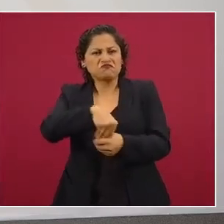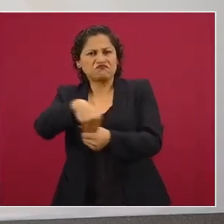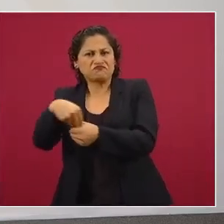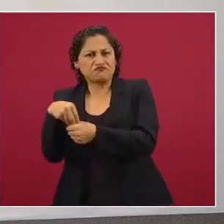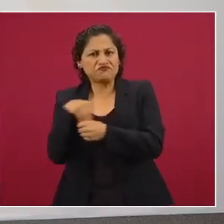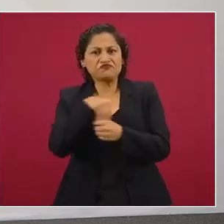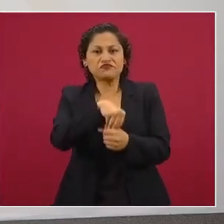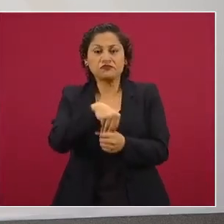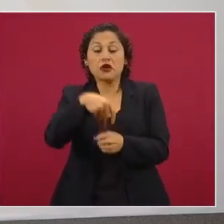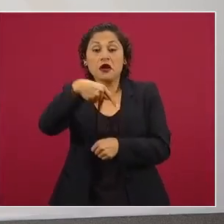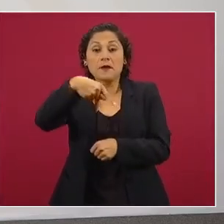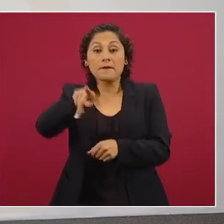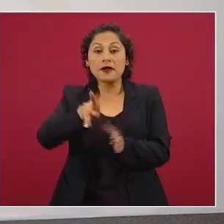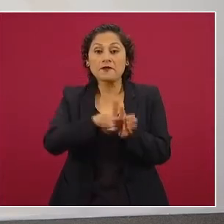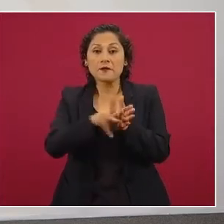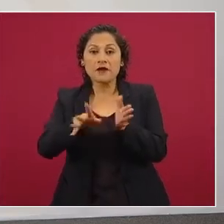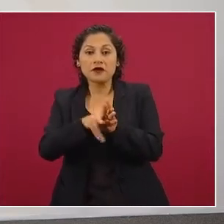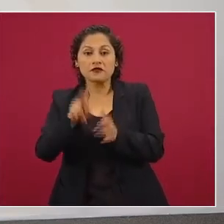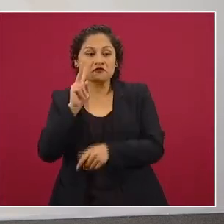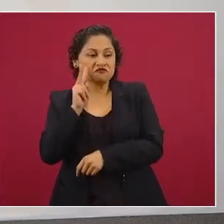no sacaban nada.